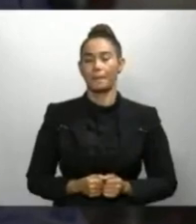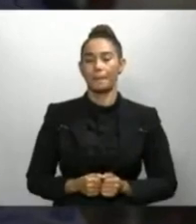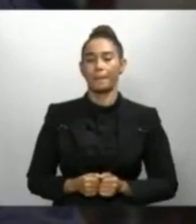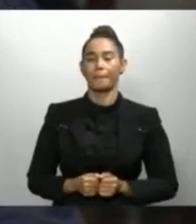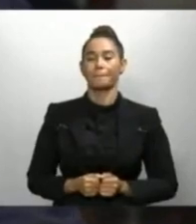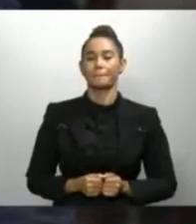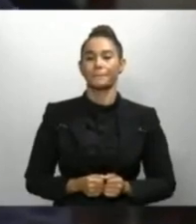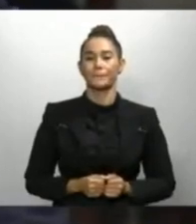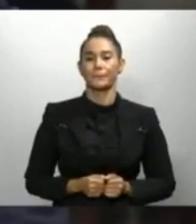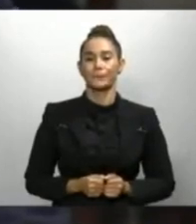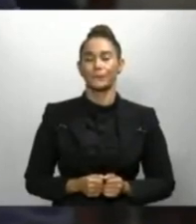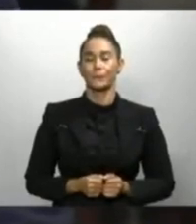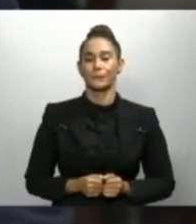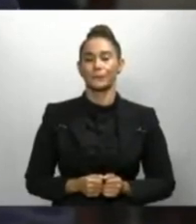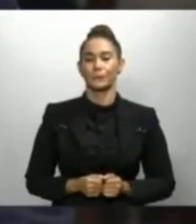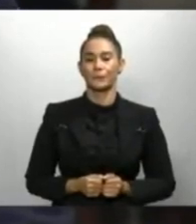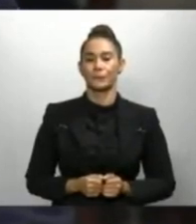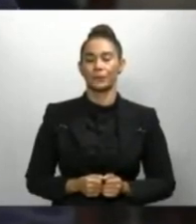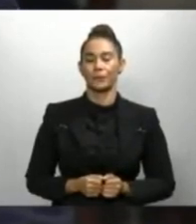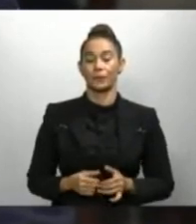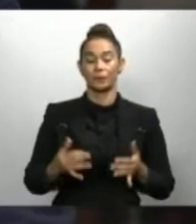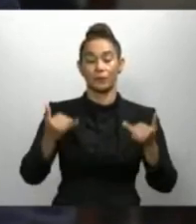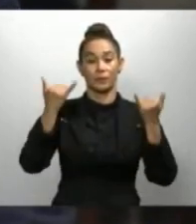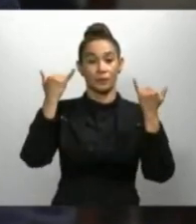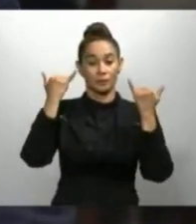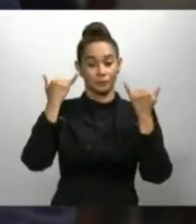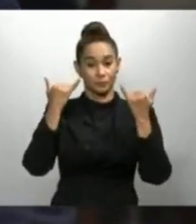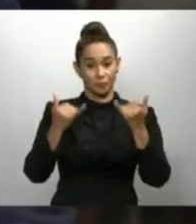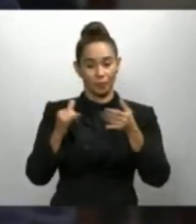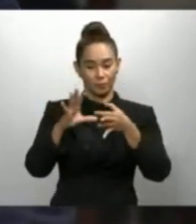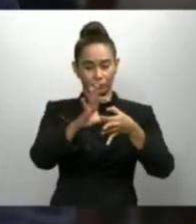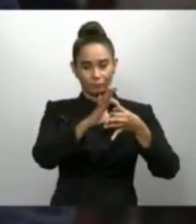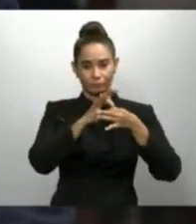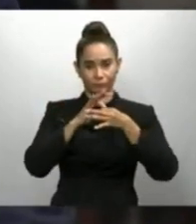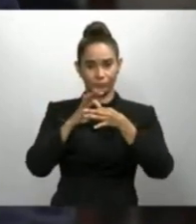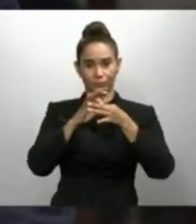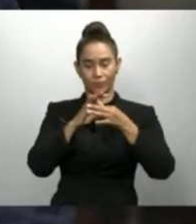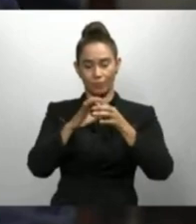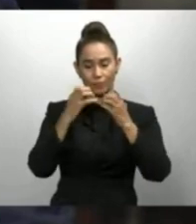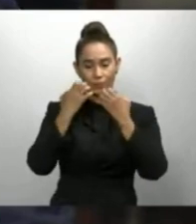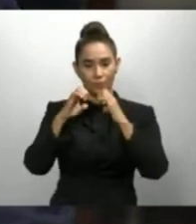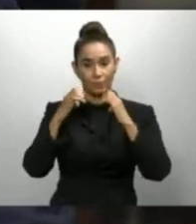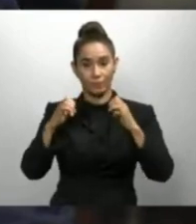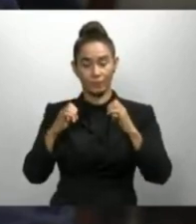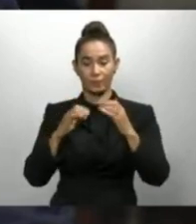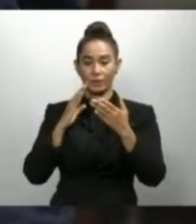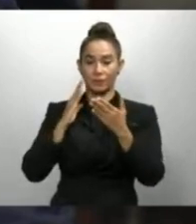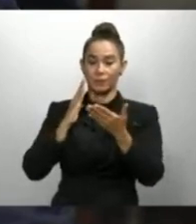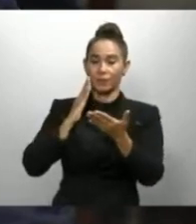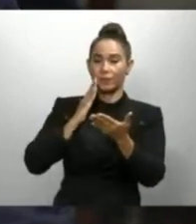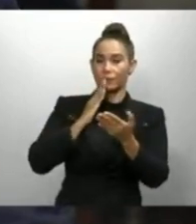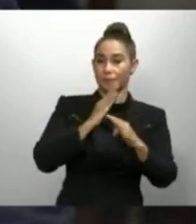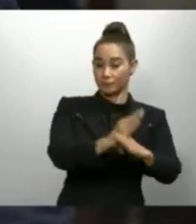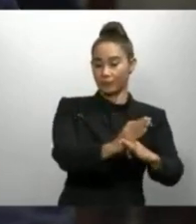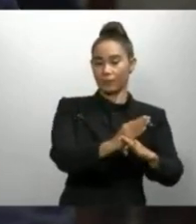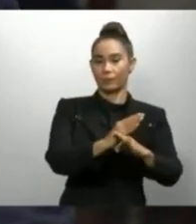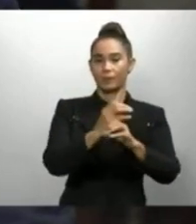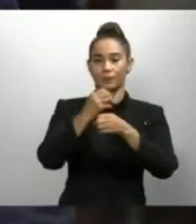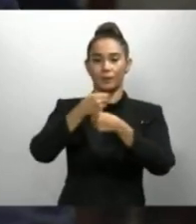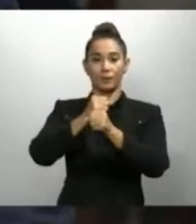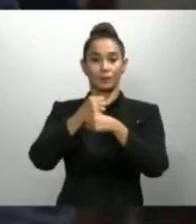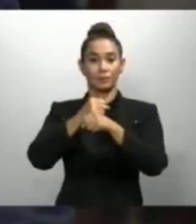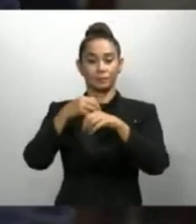Hoy damos juntos un paso al frente para combatir el comercio ilícito en la República